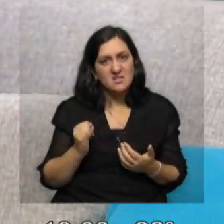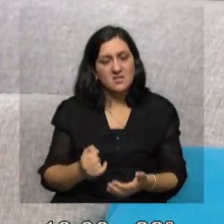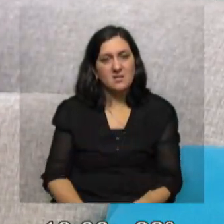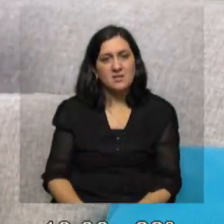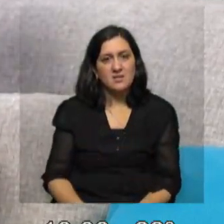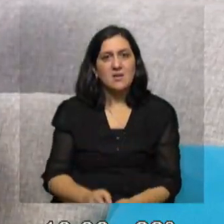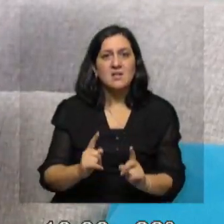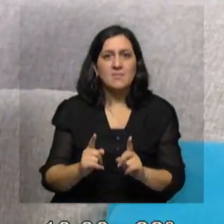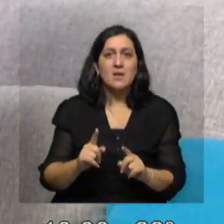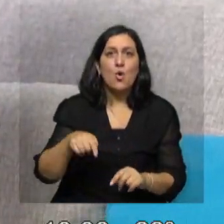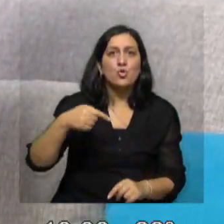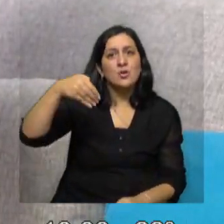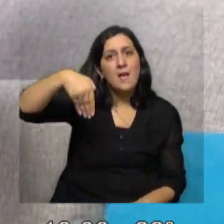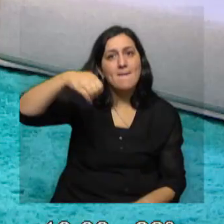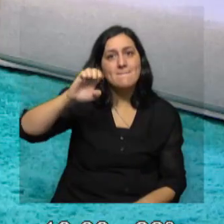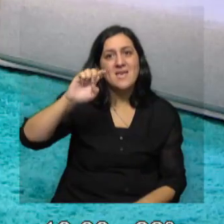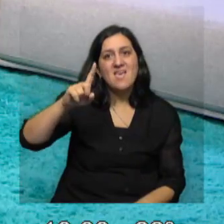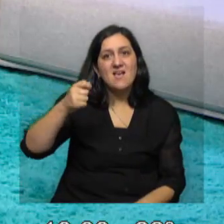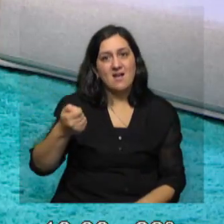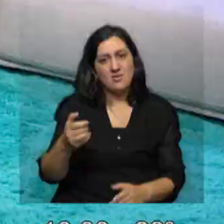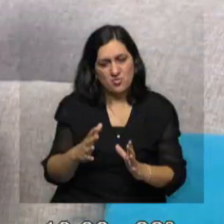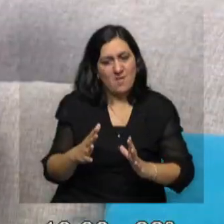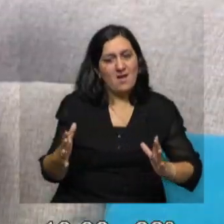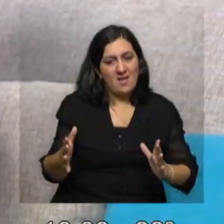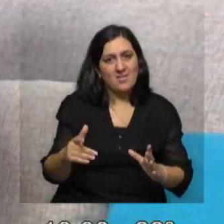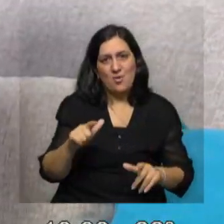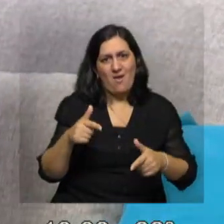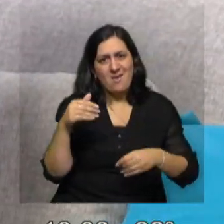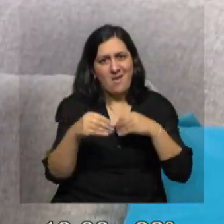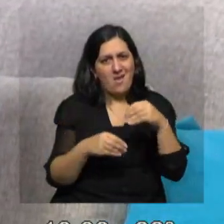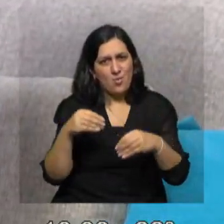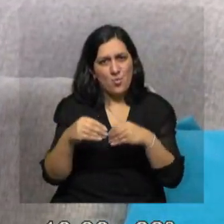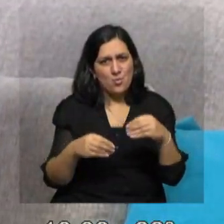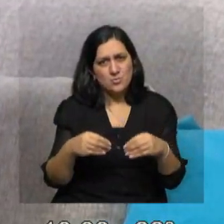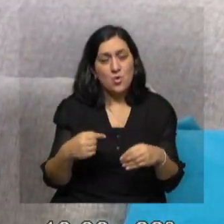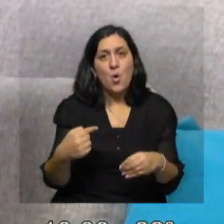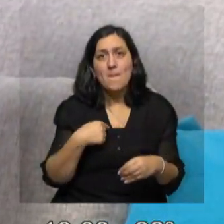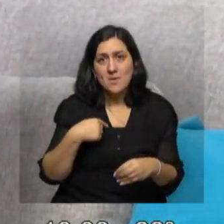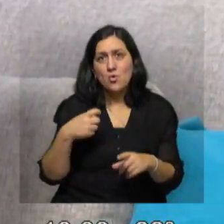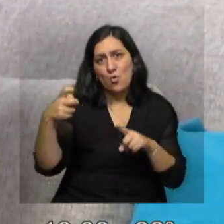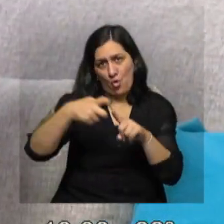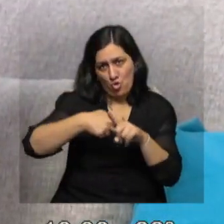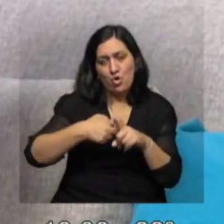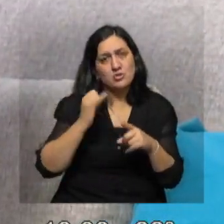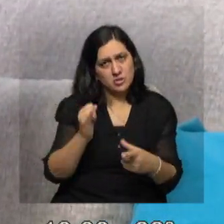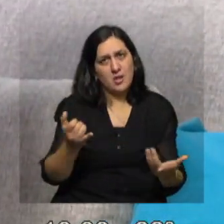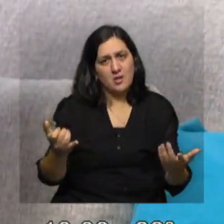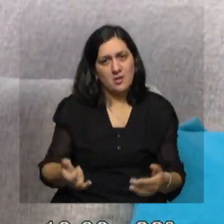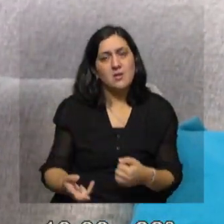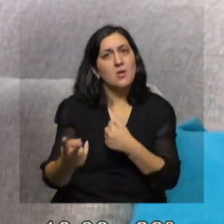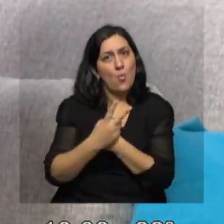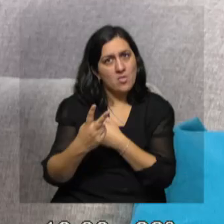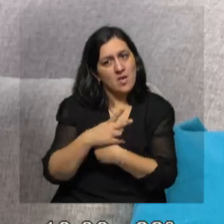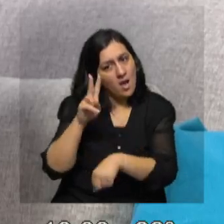los megas que son todavía más grandes. Así que vamos a no poner excusas, conmigo con condón, como dice Salud Pública, ¿tá? A